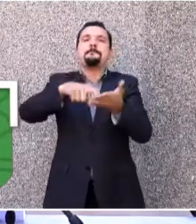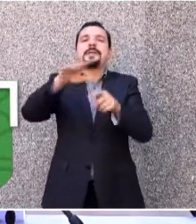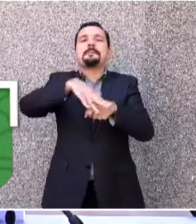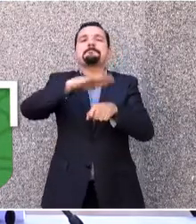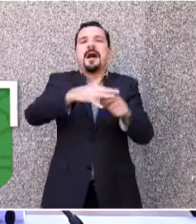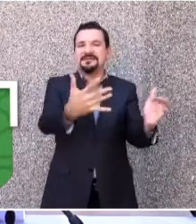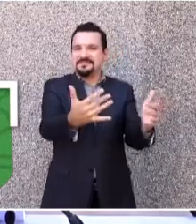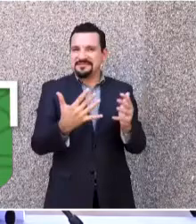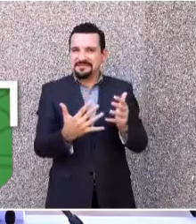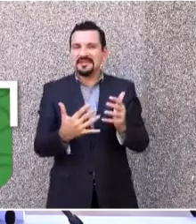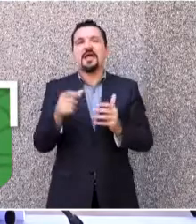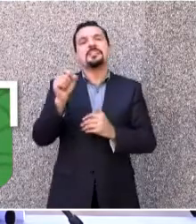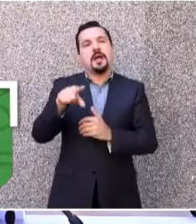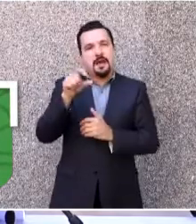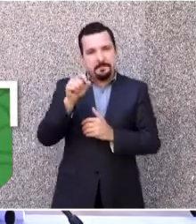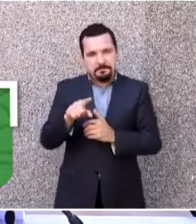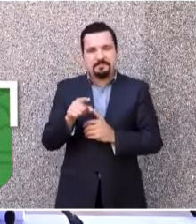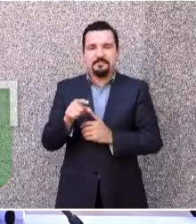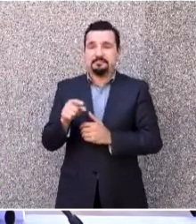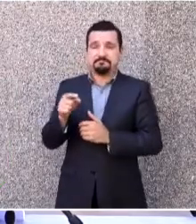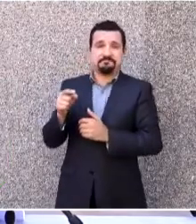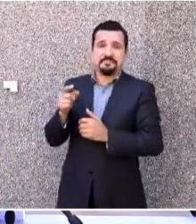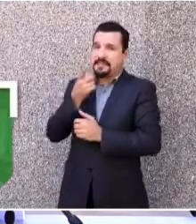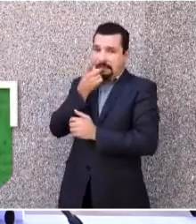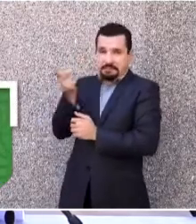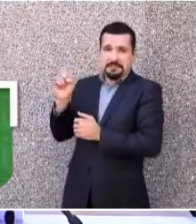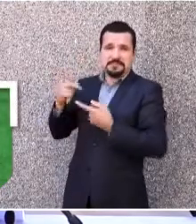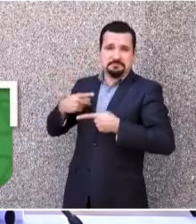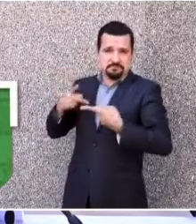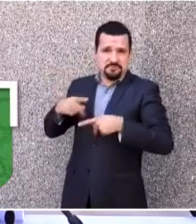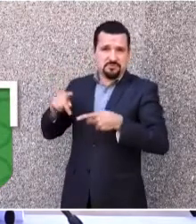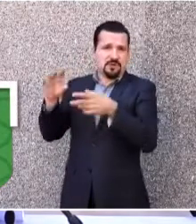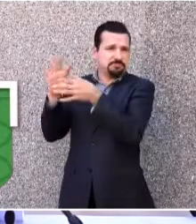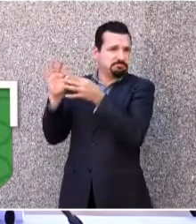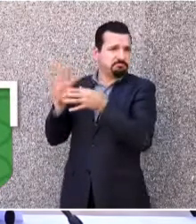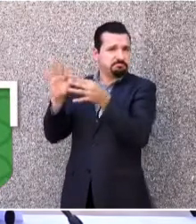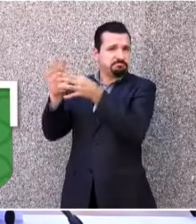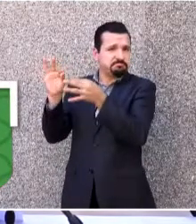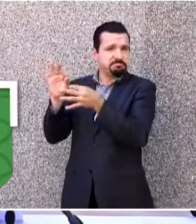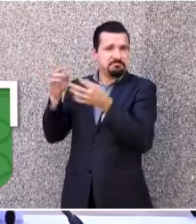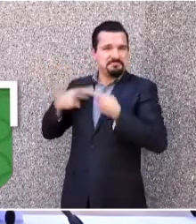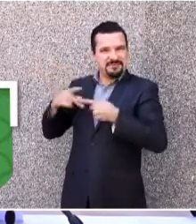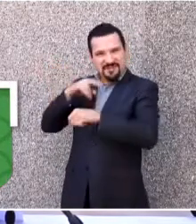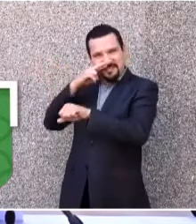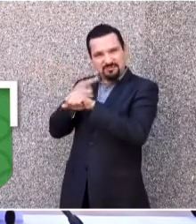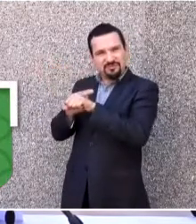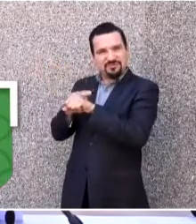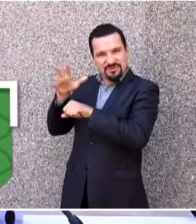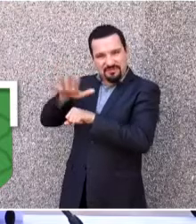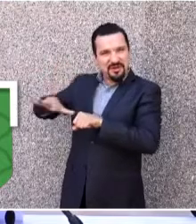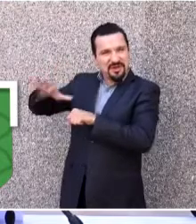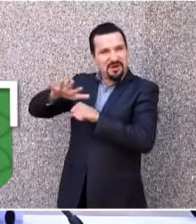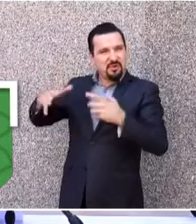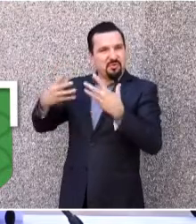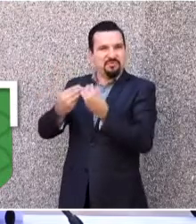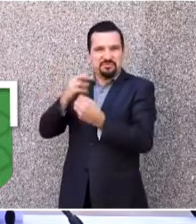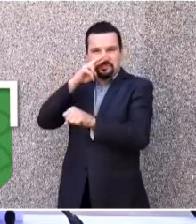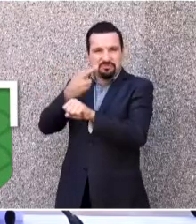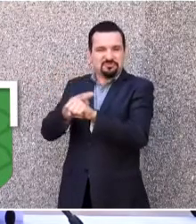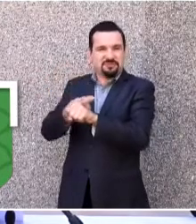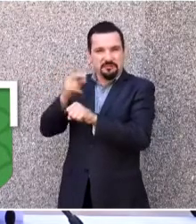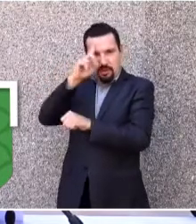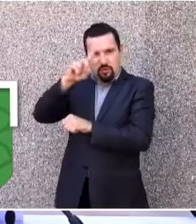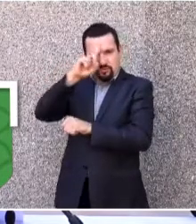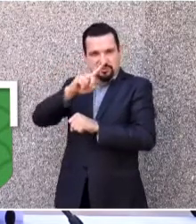parte de lo que se comenta y de lo que se platica en coordinación con todos los representantes del